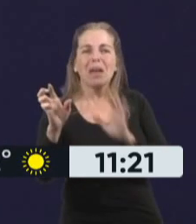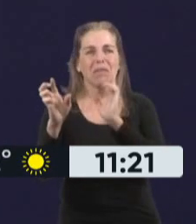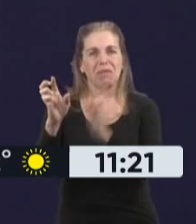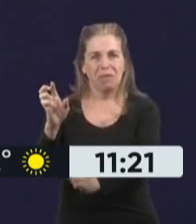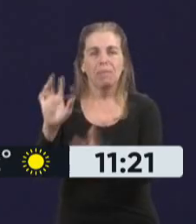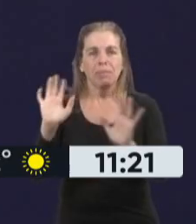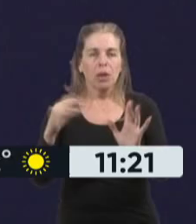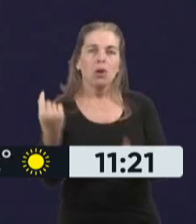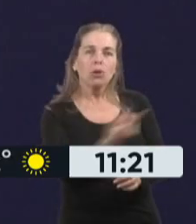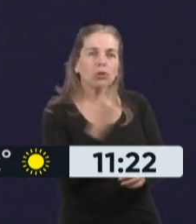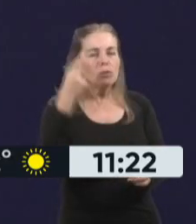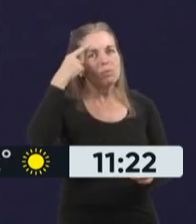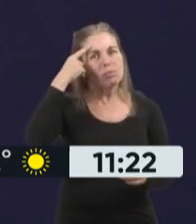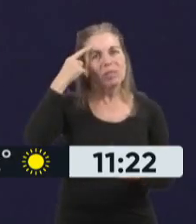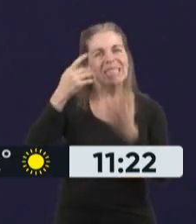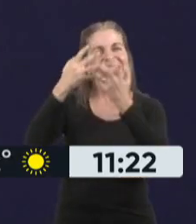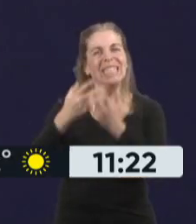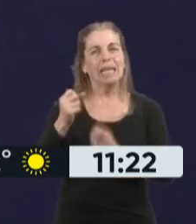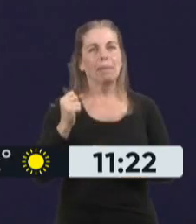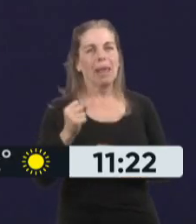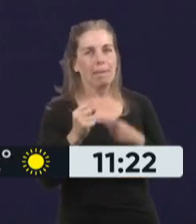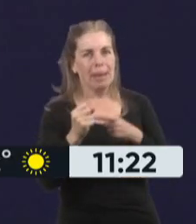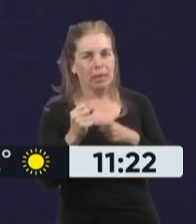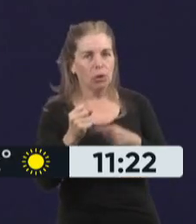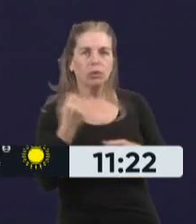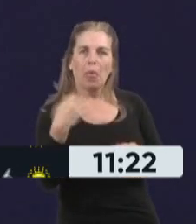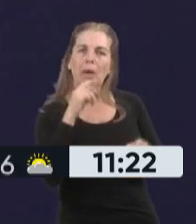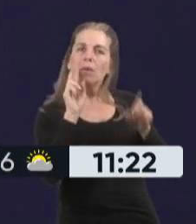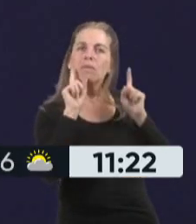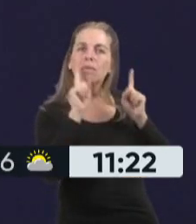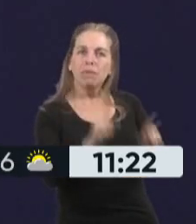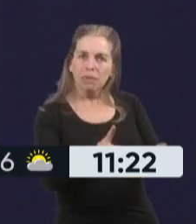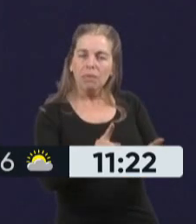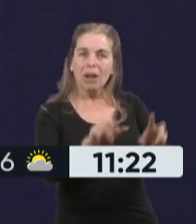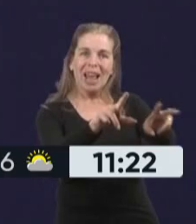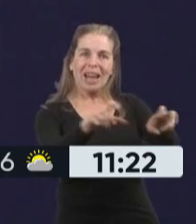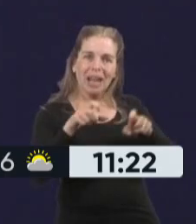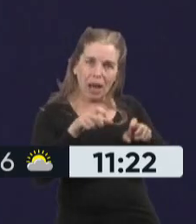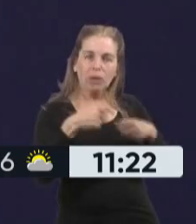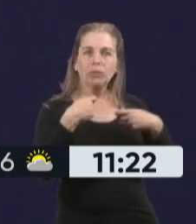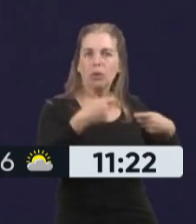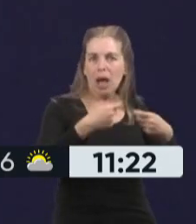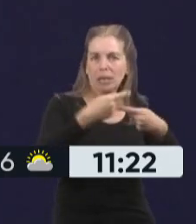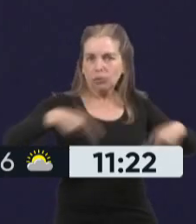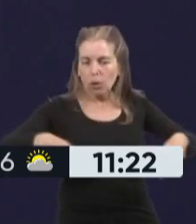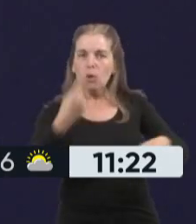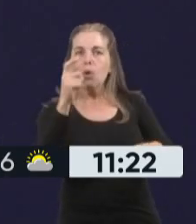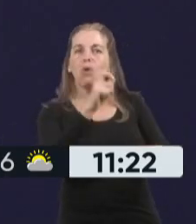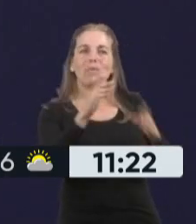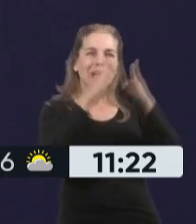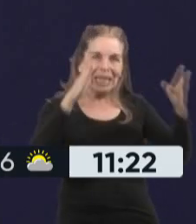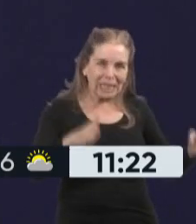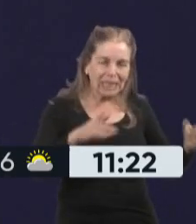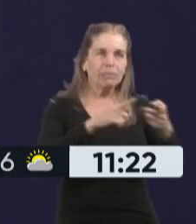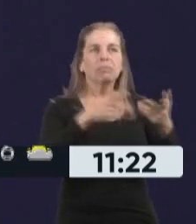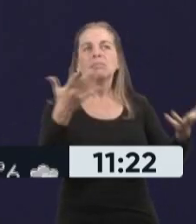como nosotros la política monetaria es mantener la cantidad de dinero fija, te puede impactar en un mes, en